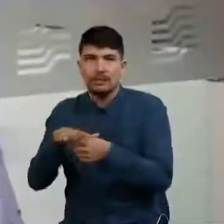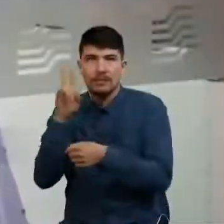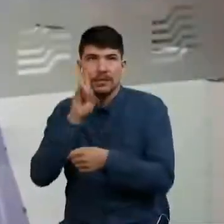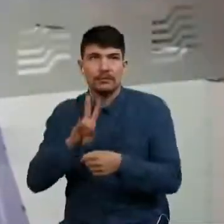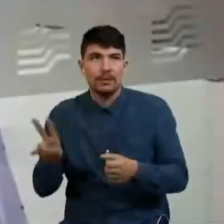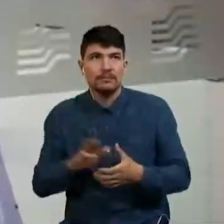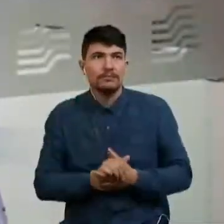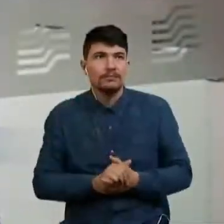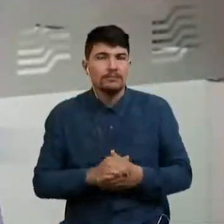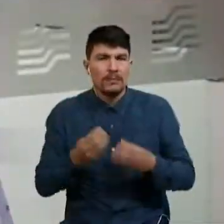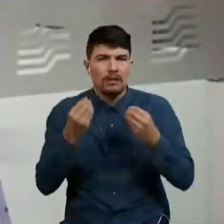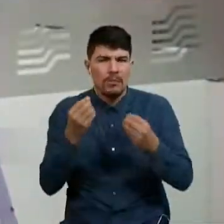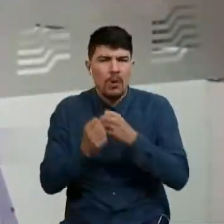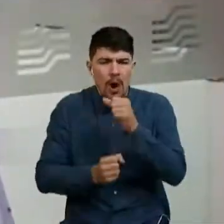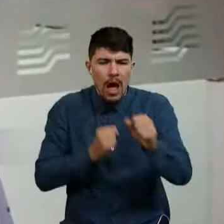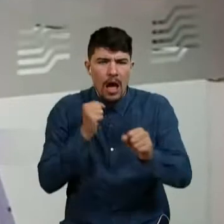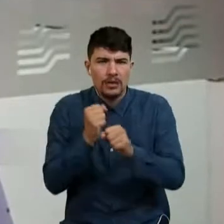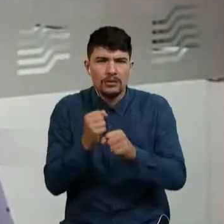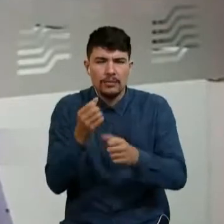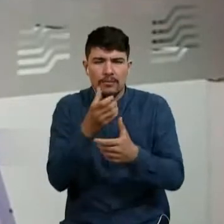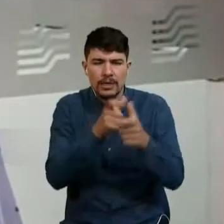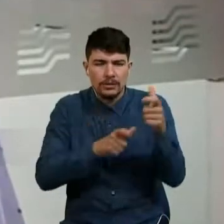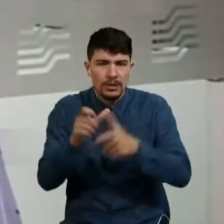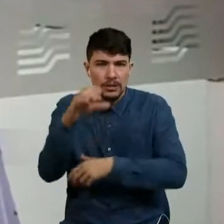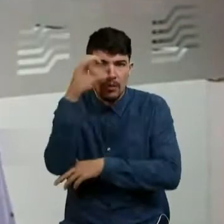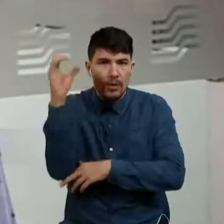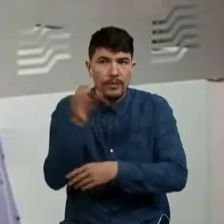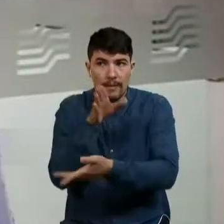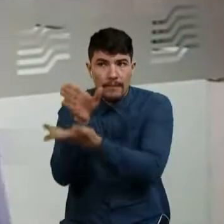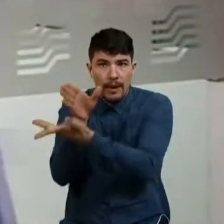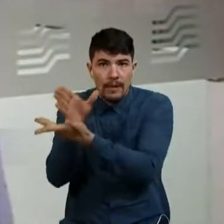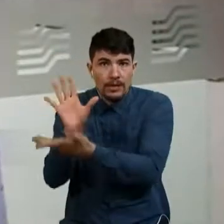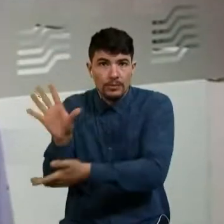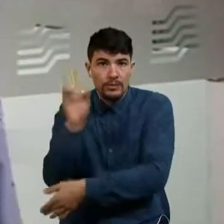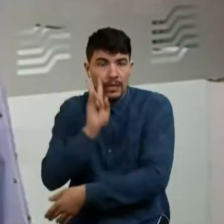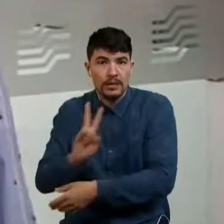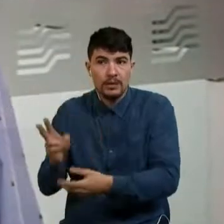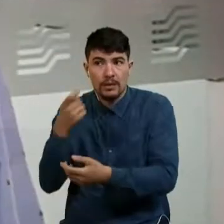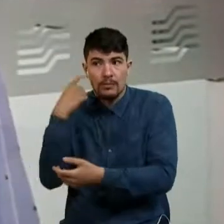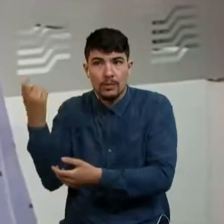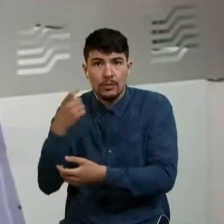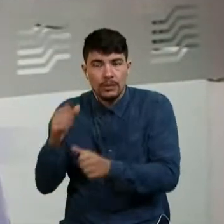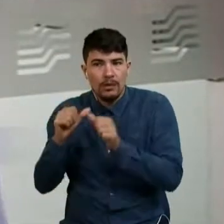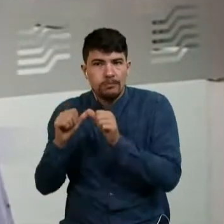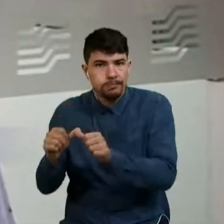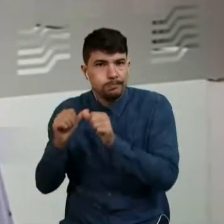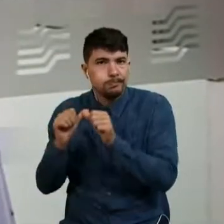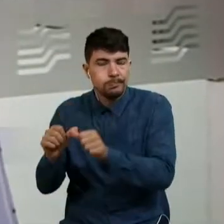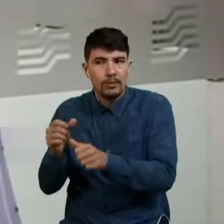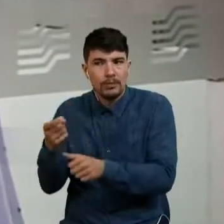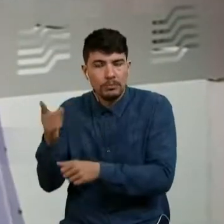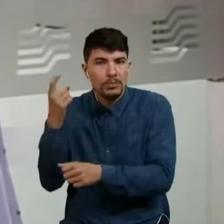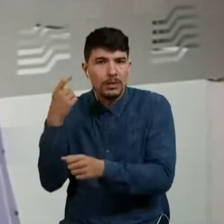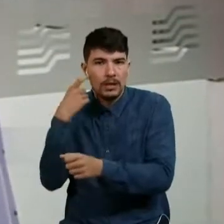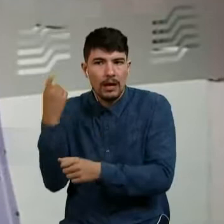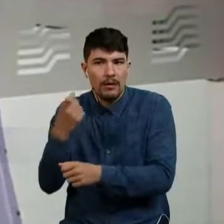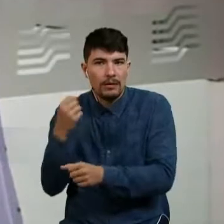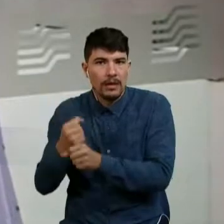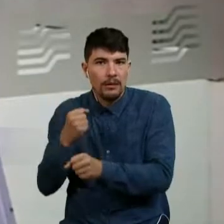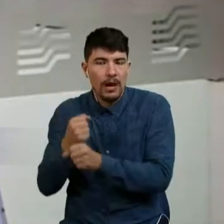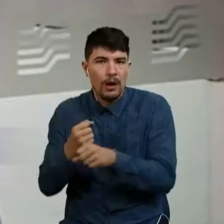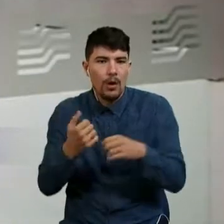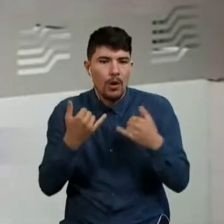años muchos colombianos fueron a buscar en venecia también sustentó hoy por ti y mañana por